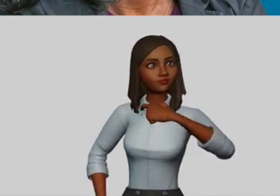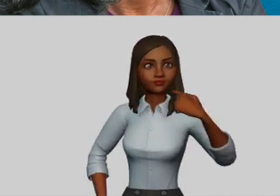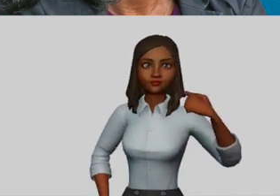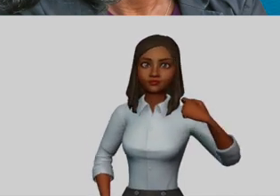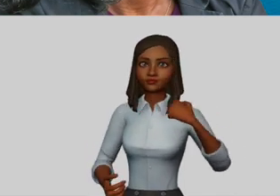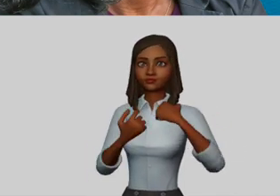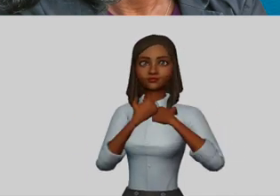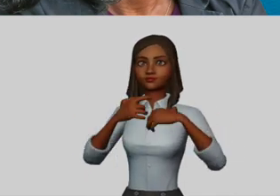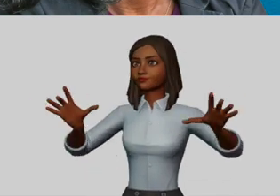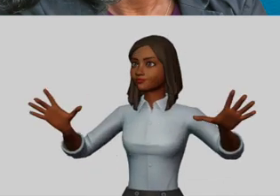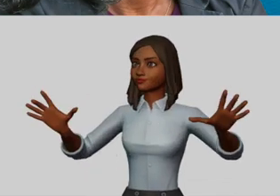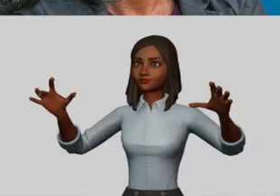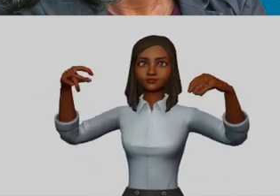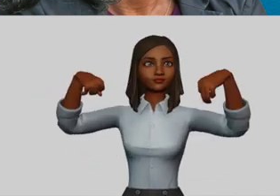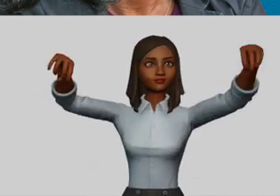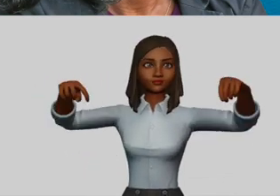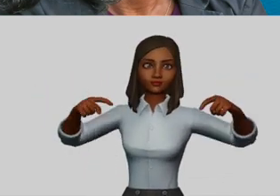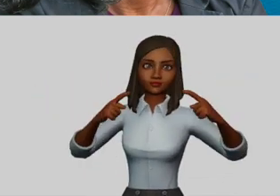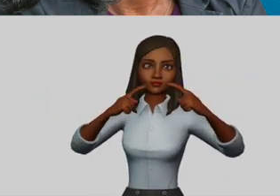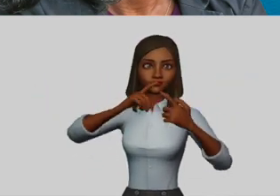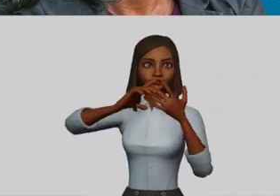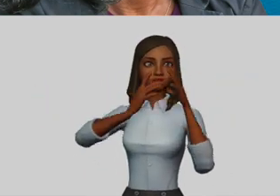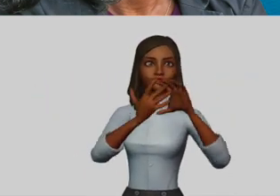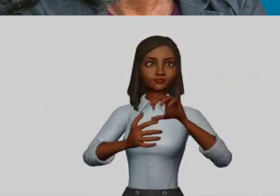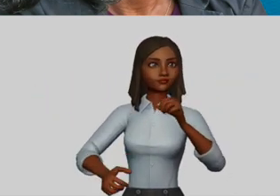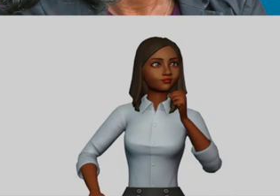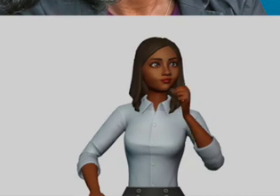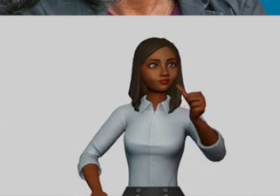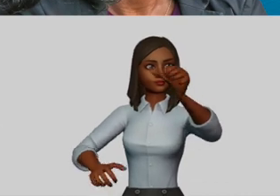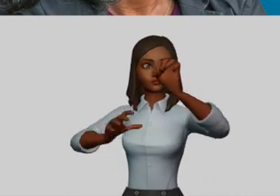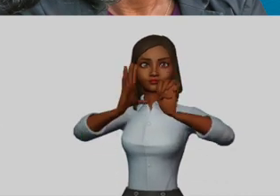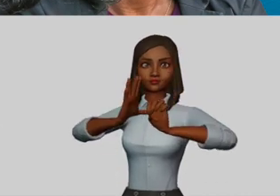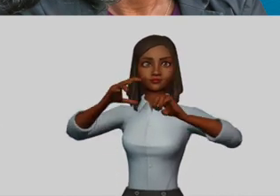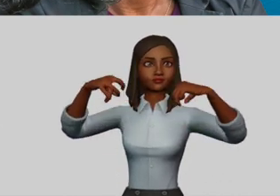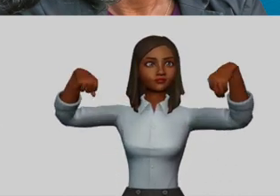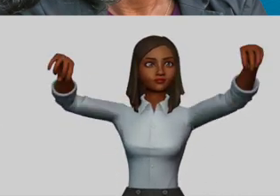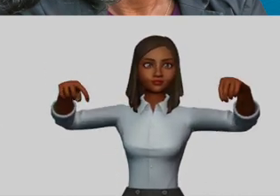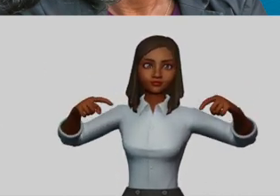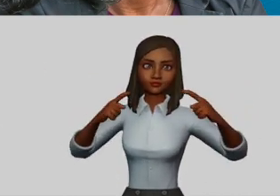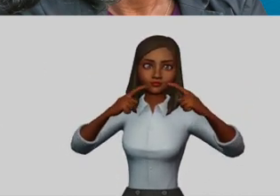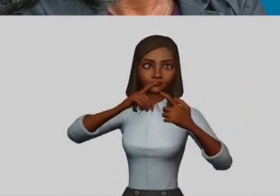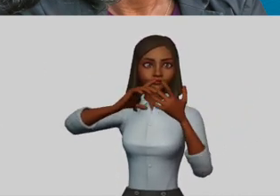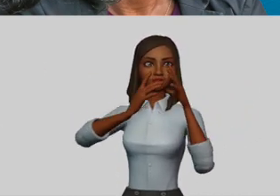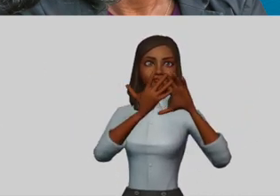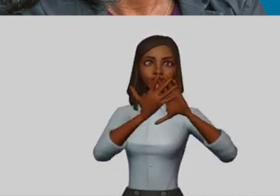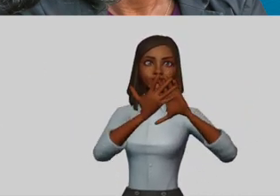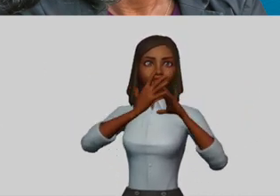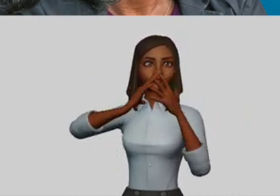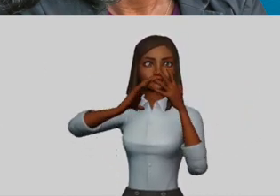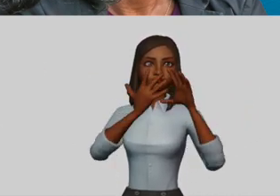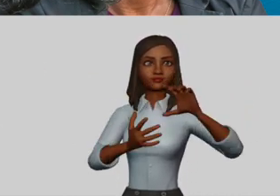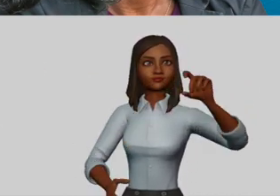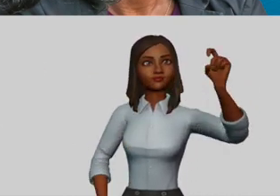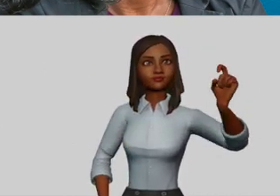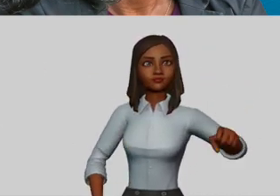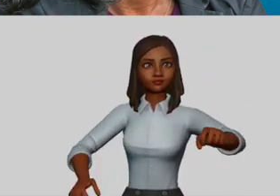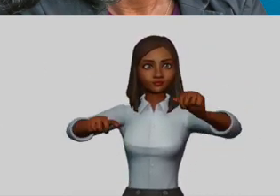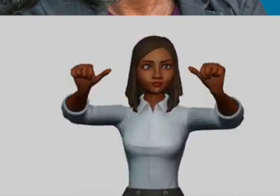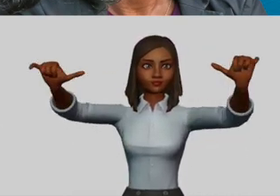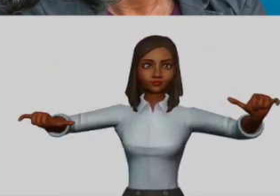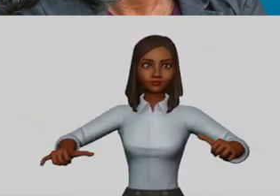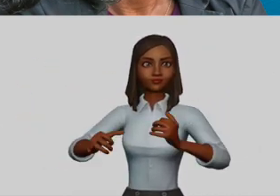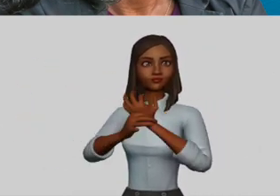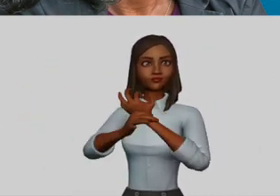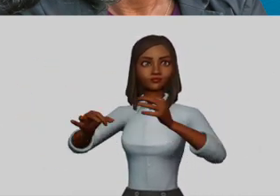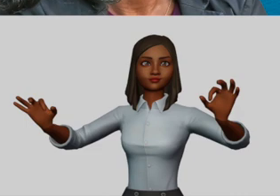negocio que lo que busca es sostenibilidad. Entonces, para eso tiene que haber ingresos. No, y lo más ético del mundo es que tu socio es sordo. O sea,